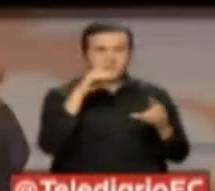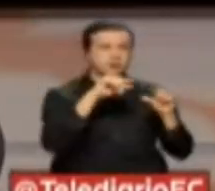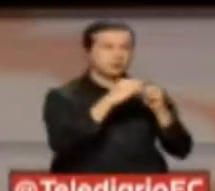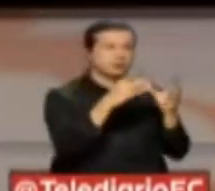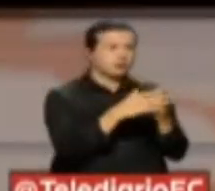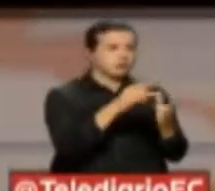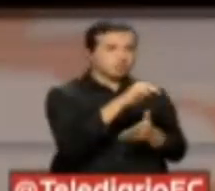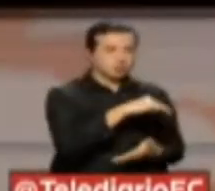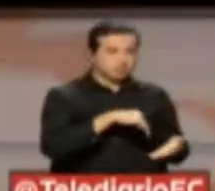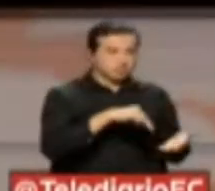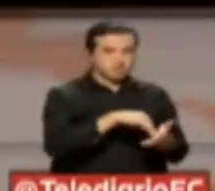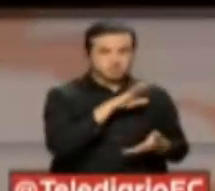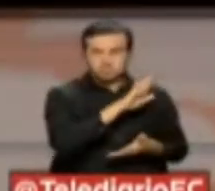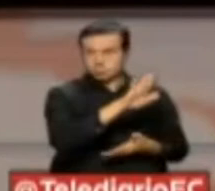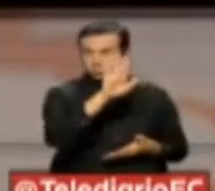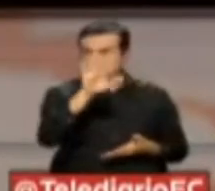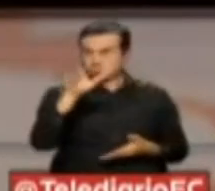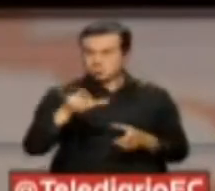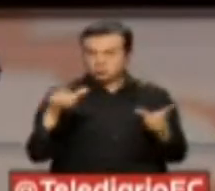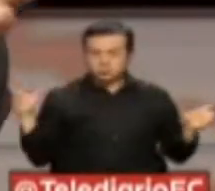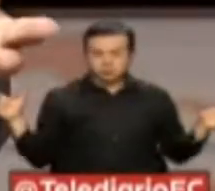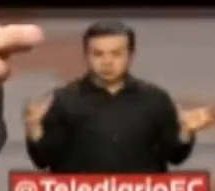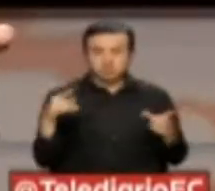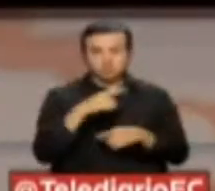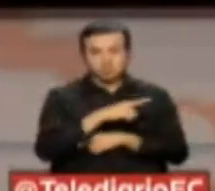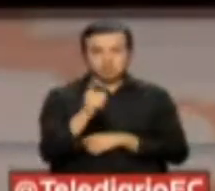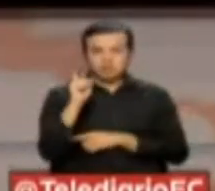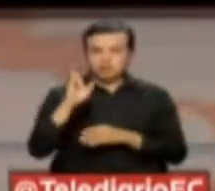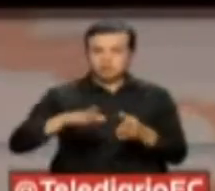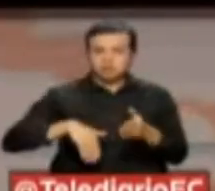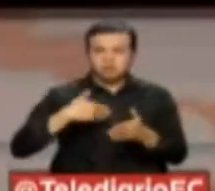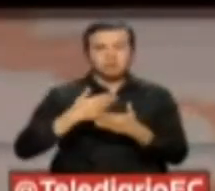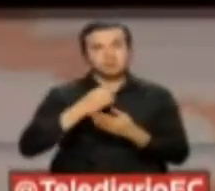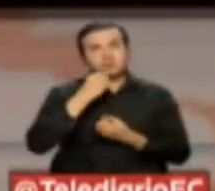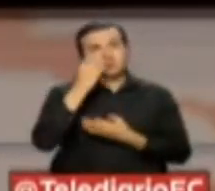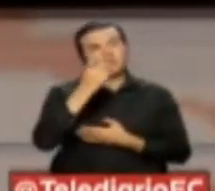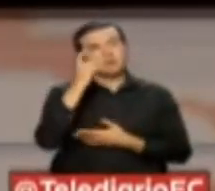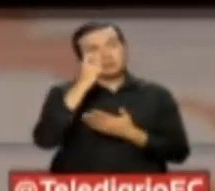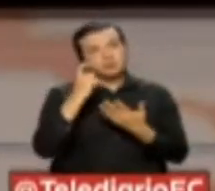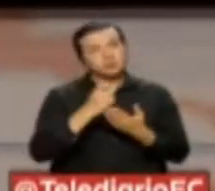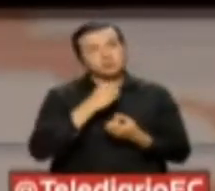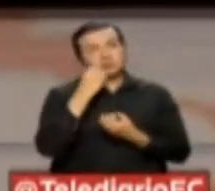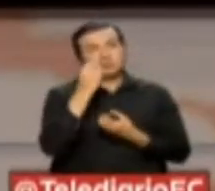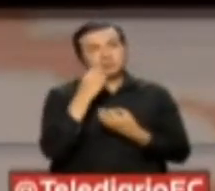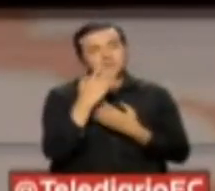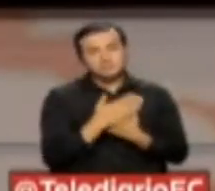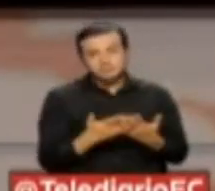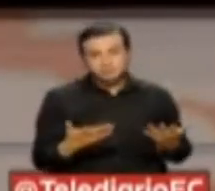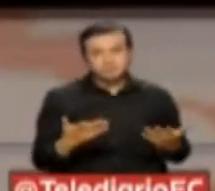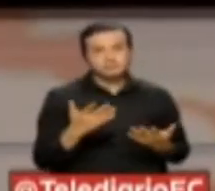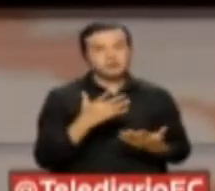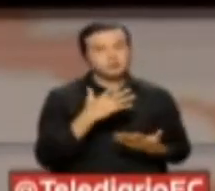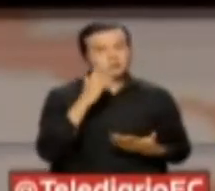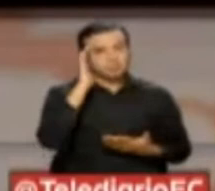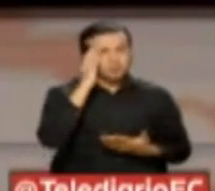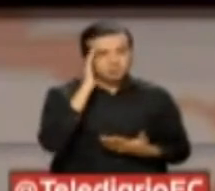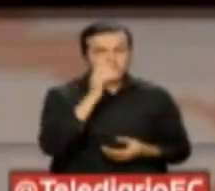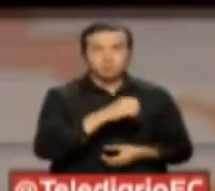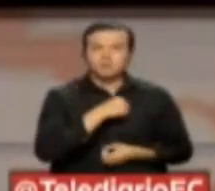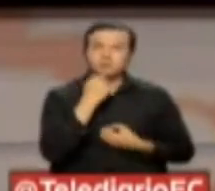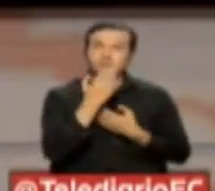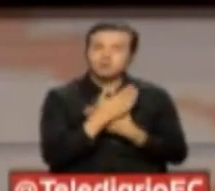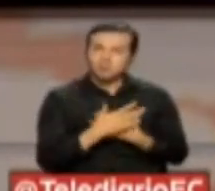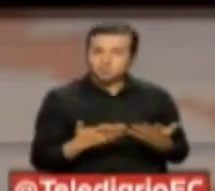producción y manabí ellos están con su población a ellos tienen que acudir para indicar cuáles son sus necesidades cuáles son sus preocupaciones